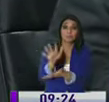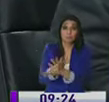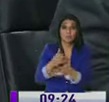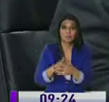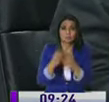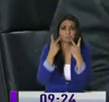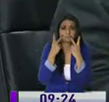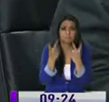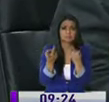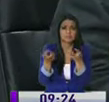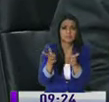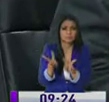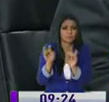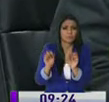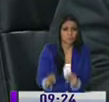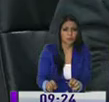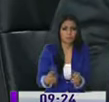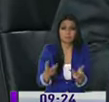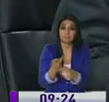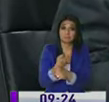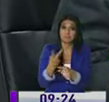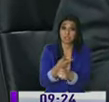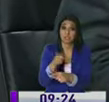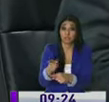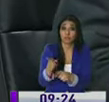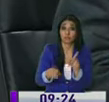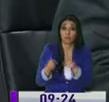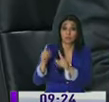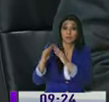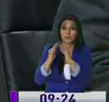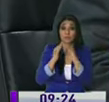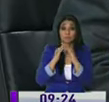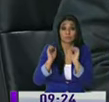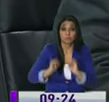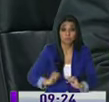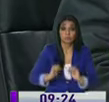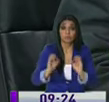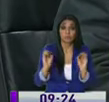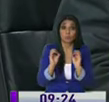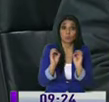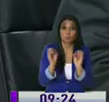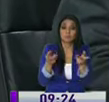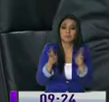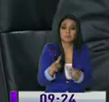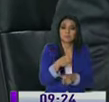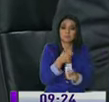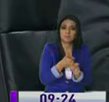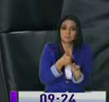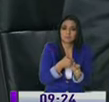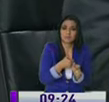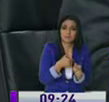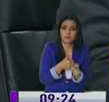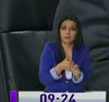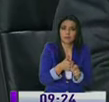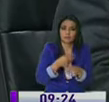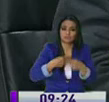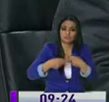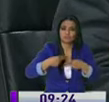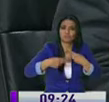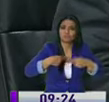podría existir peligro para viviendas también una zona comercial